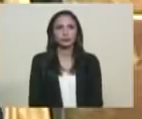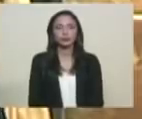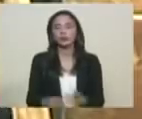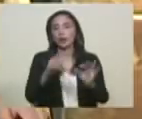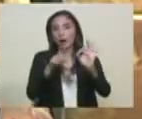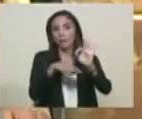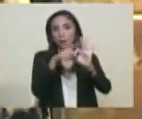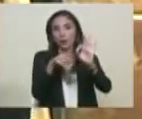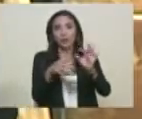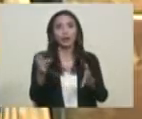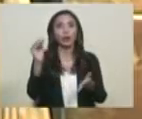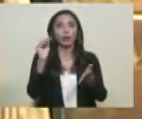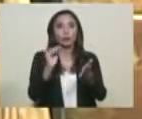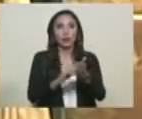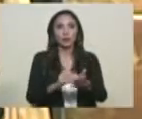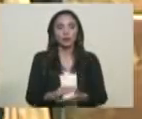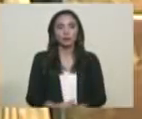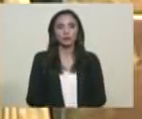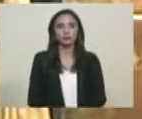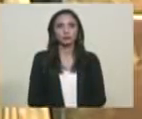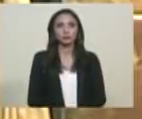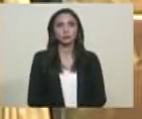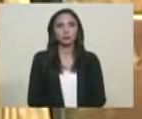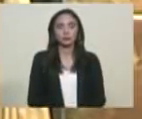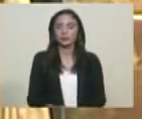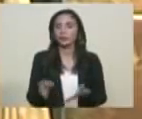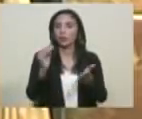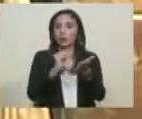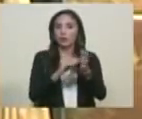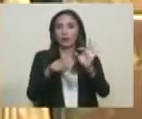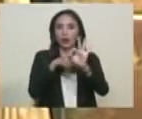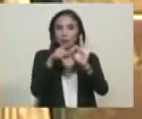monedas vuelven. Vuelve la moneda